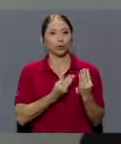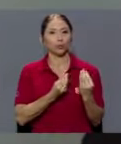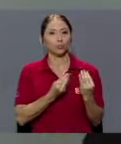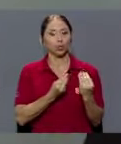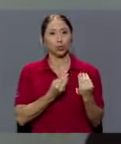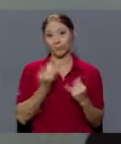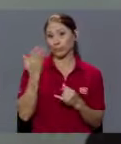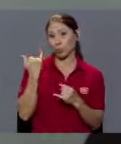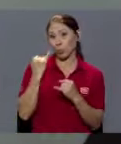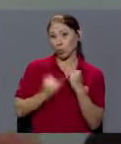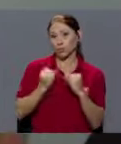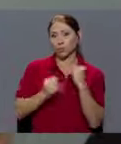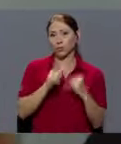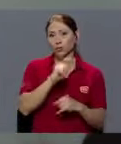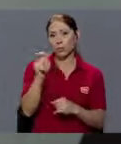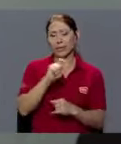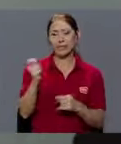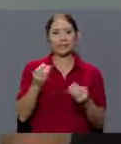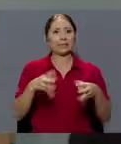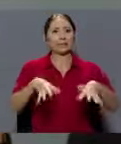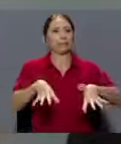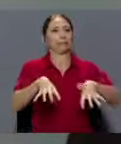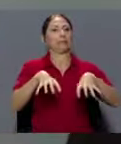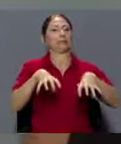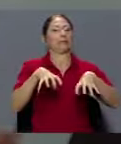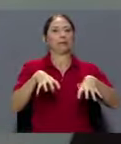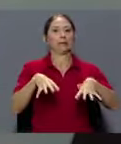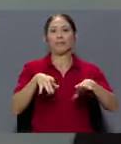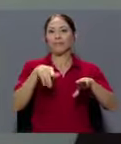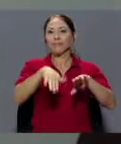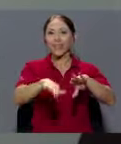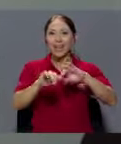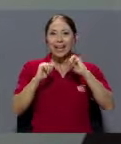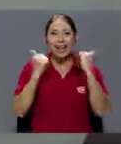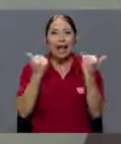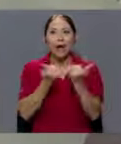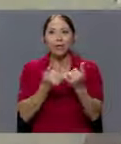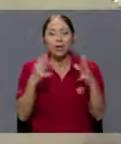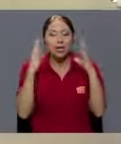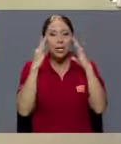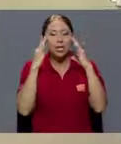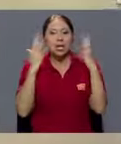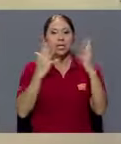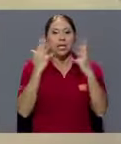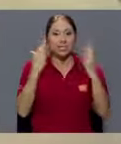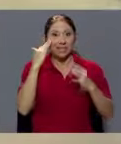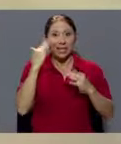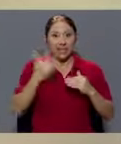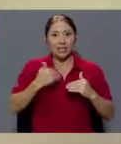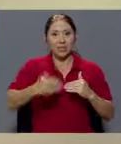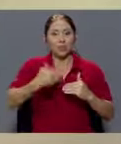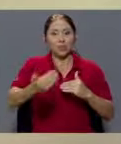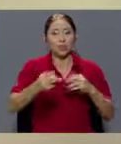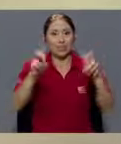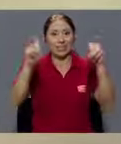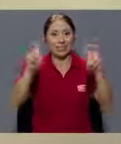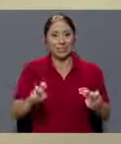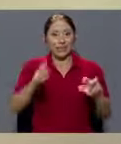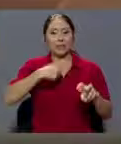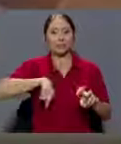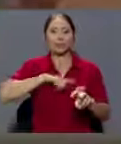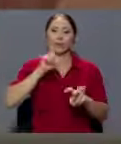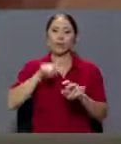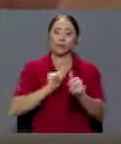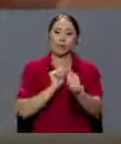últimos meses sí es demasiado estrés, mucha tensión en el aula, por lo mismo de saber que hay un examen cerca, que lo tenemos